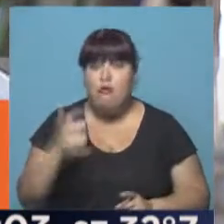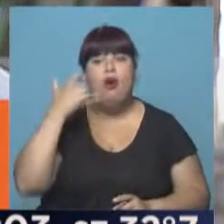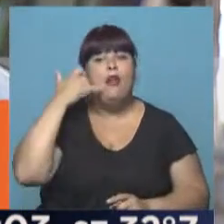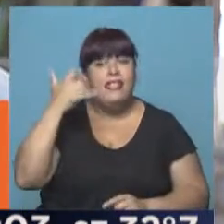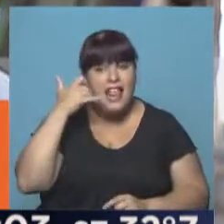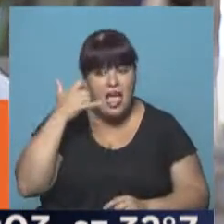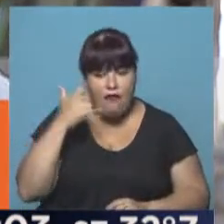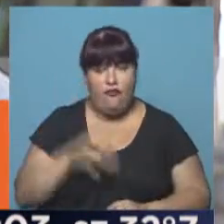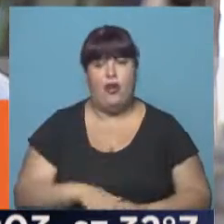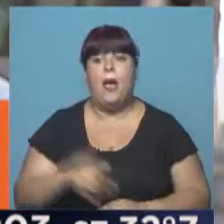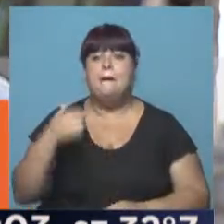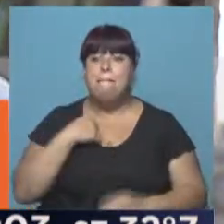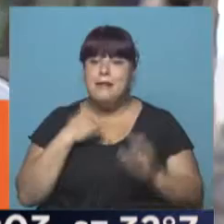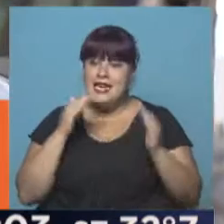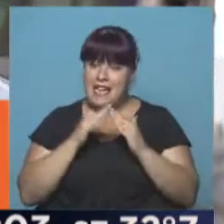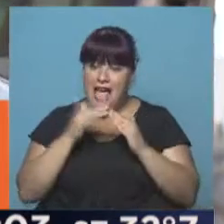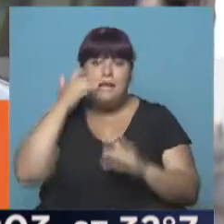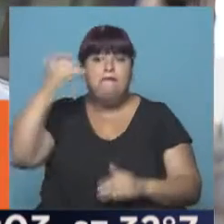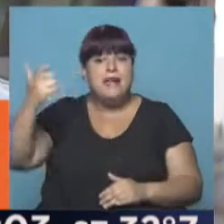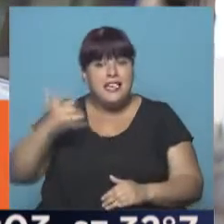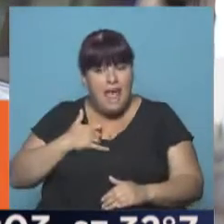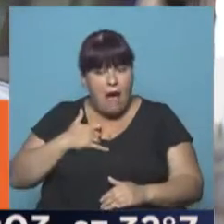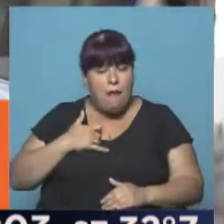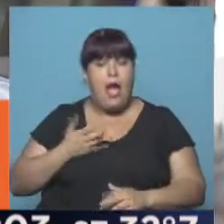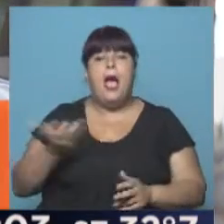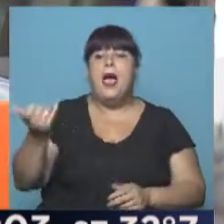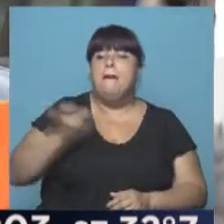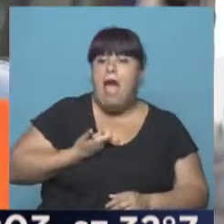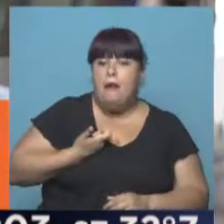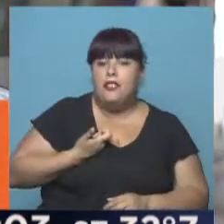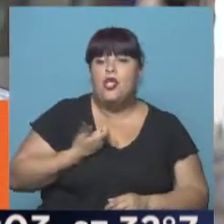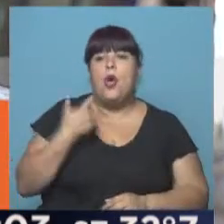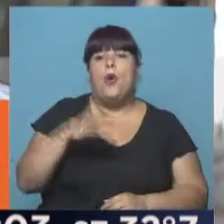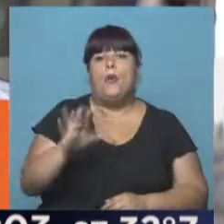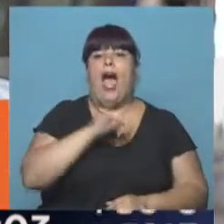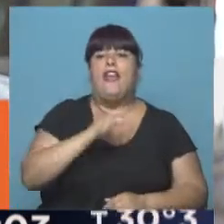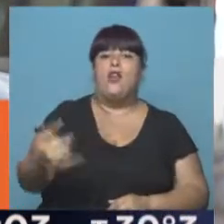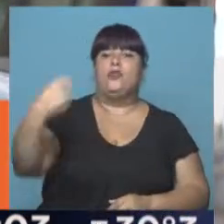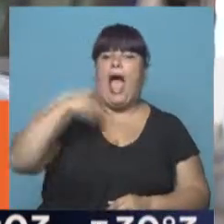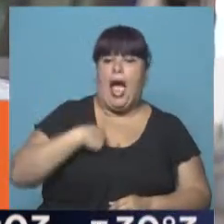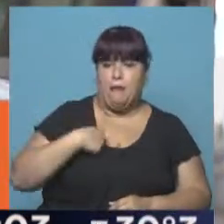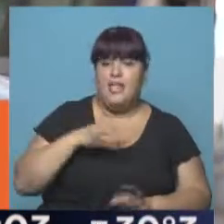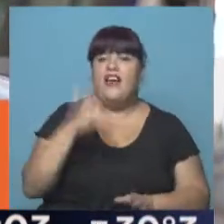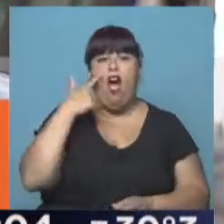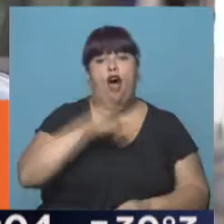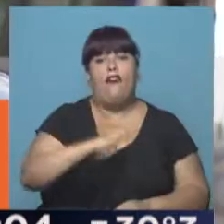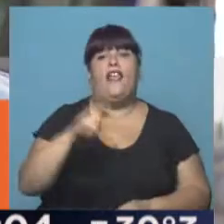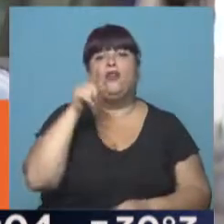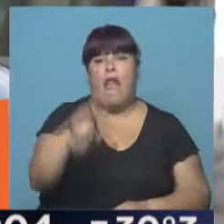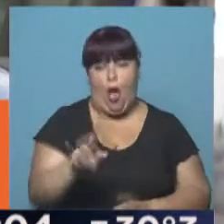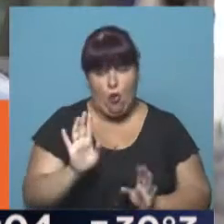teléfono, en mi casa recibo la llamada y me avisa de que me van a meter una denuncia, así fue, te van a meter una